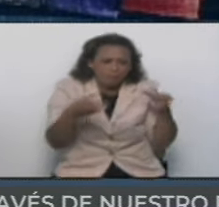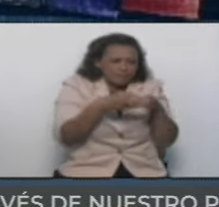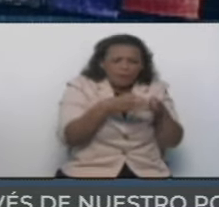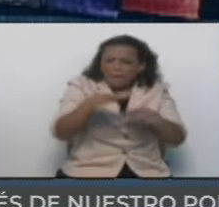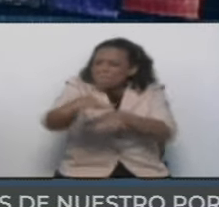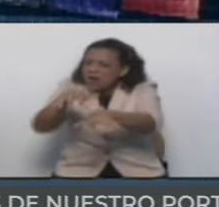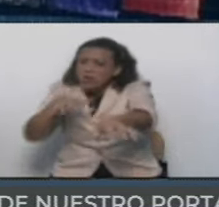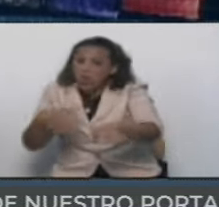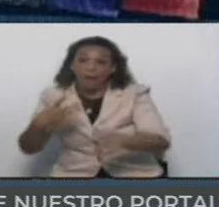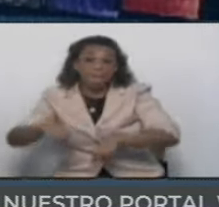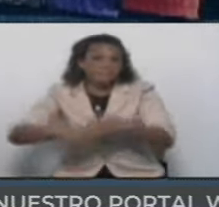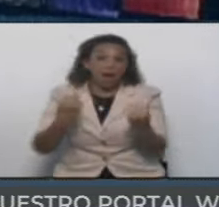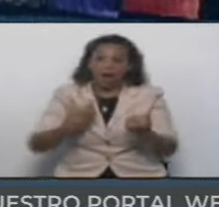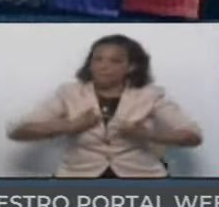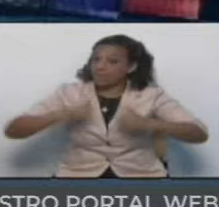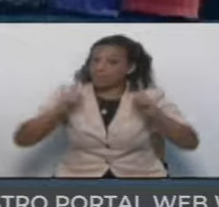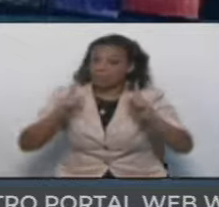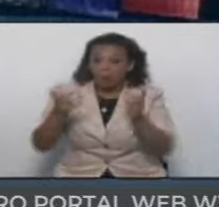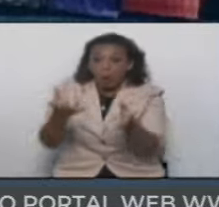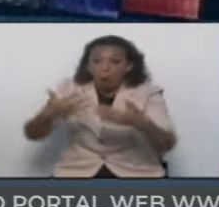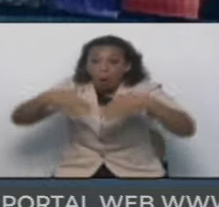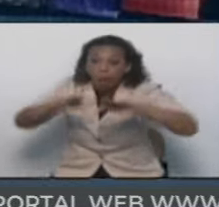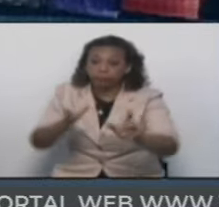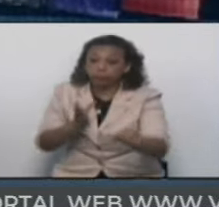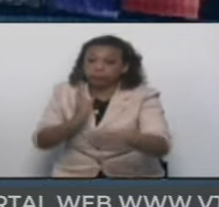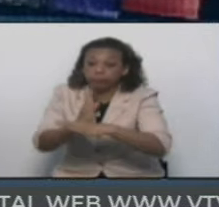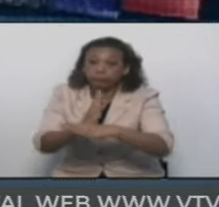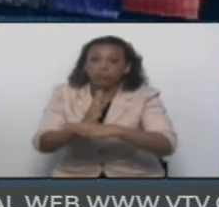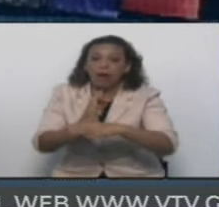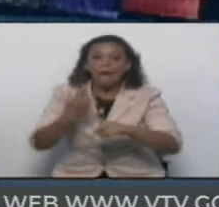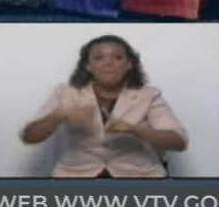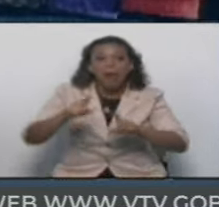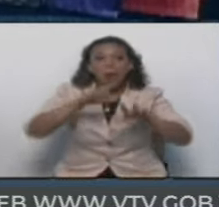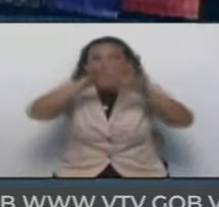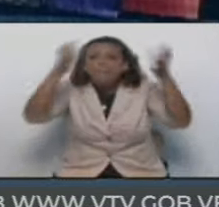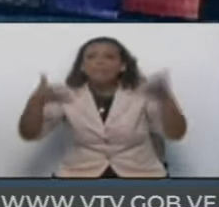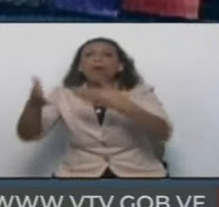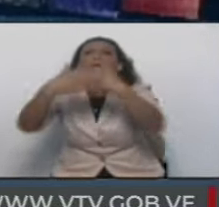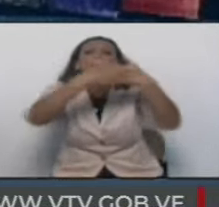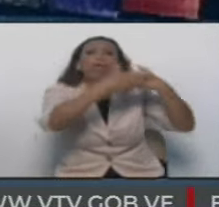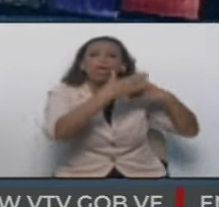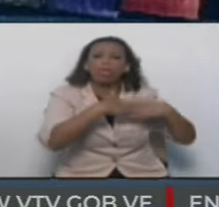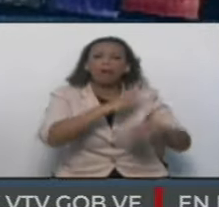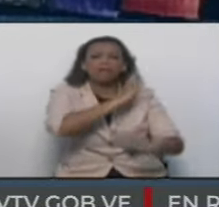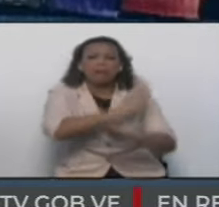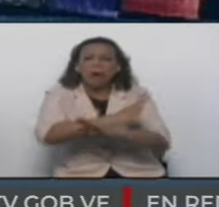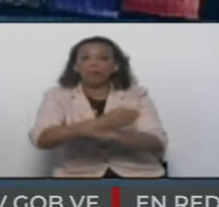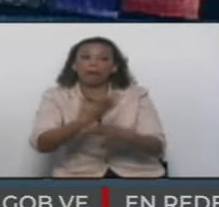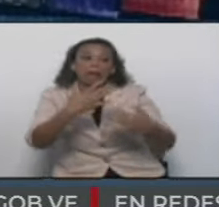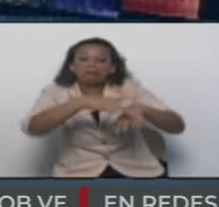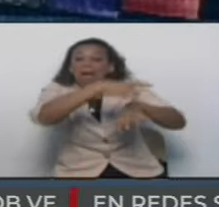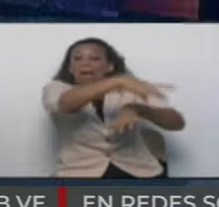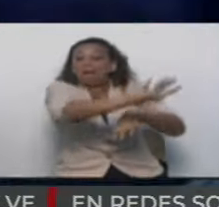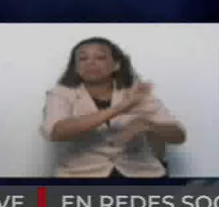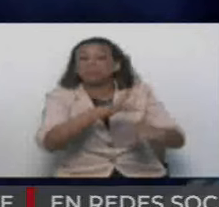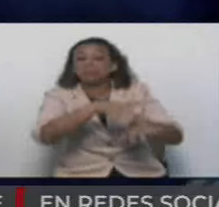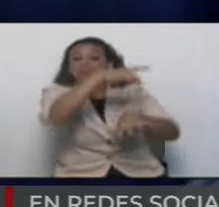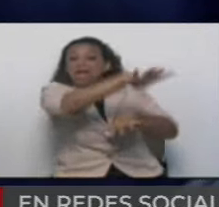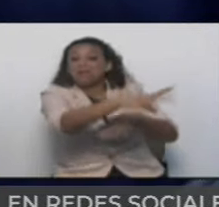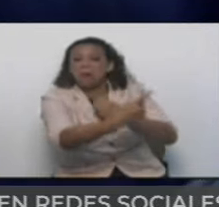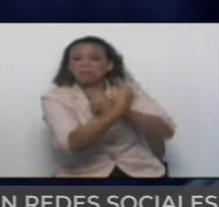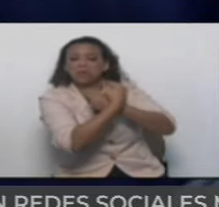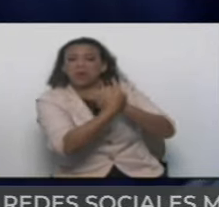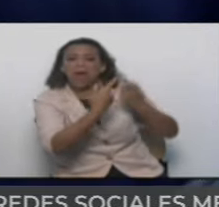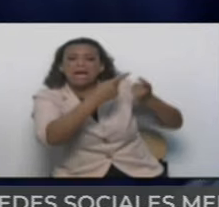No hicieron más daño porque no se los permitimos. Ahora andan por el mundo pidiendo sanciones. Allá ellos, allá